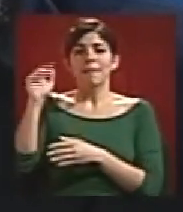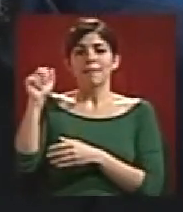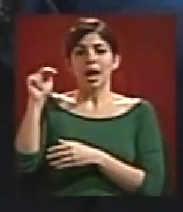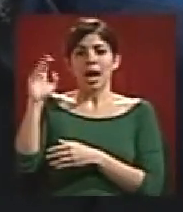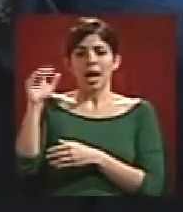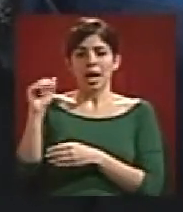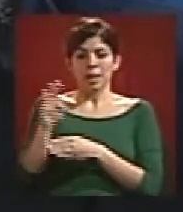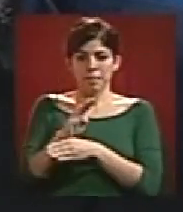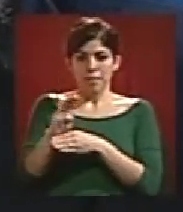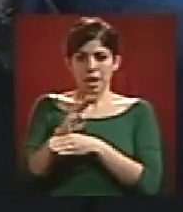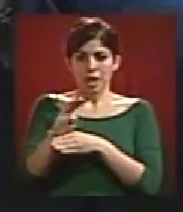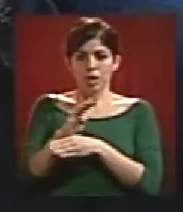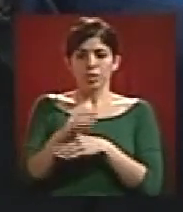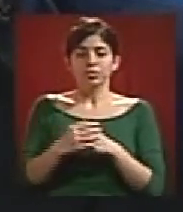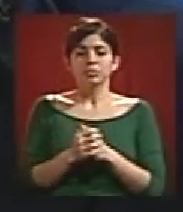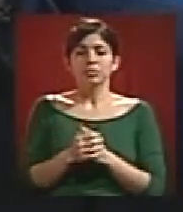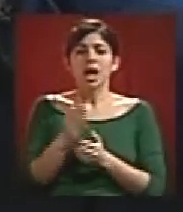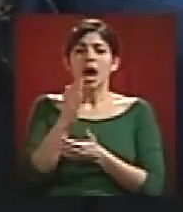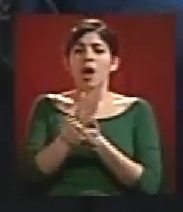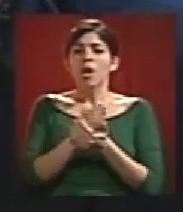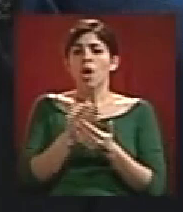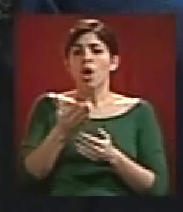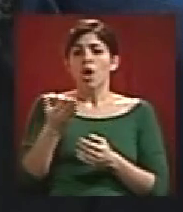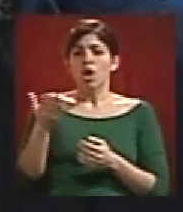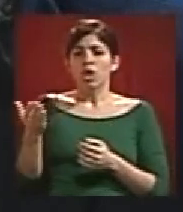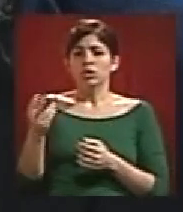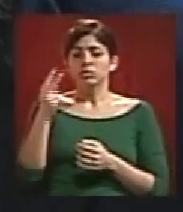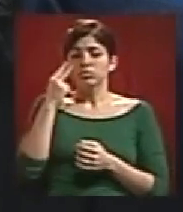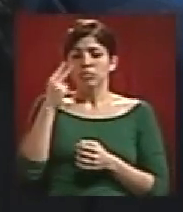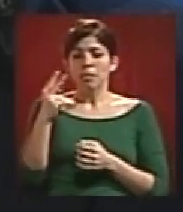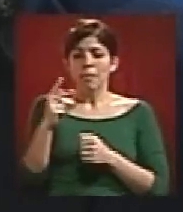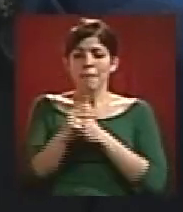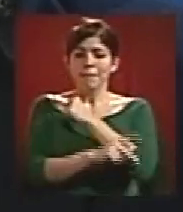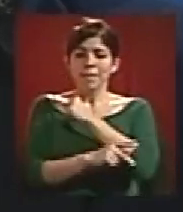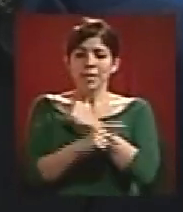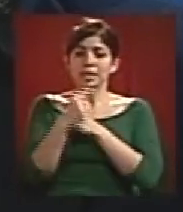las cosas que en algún momento don José Rafael Brenes me decía